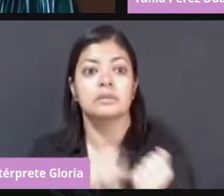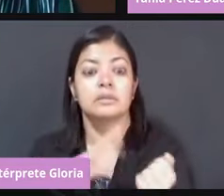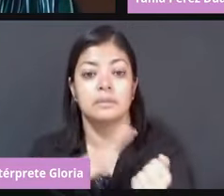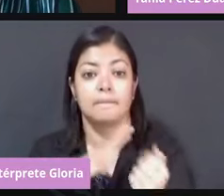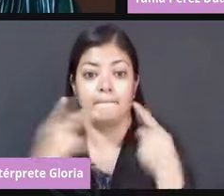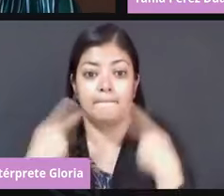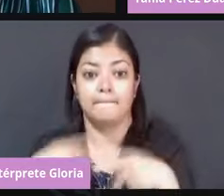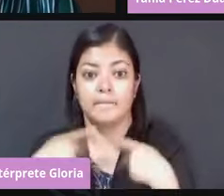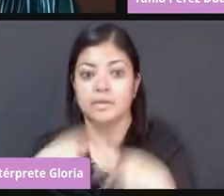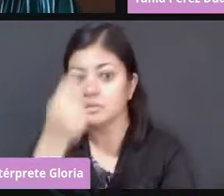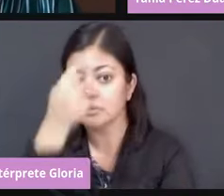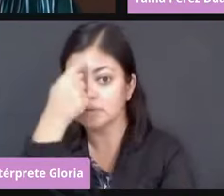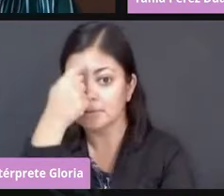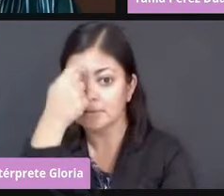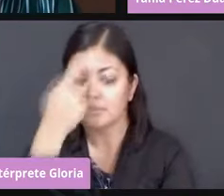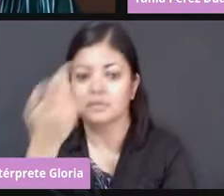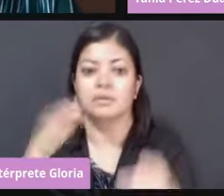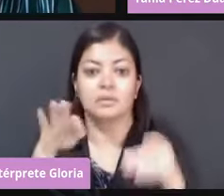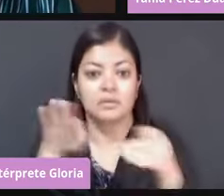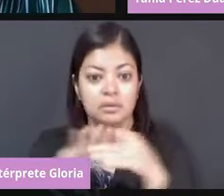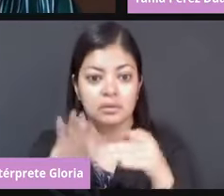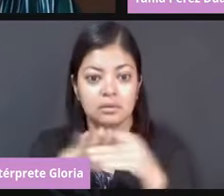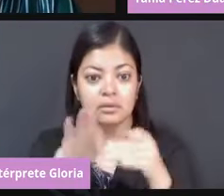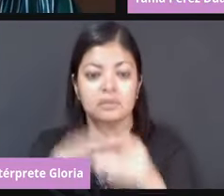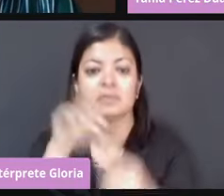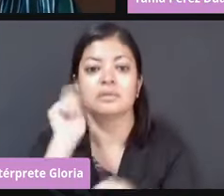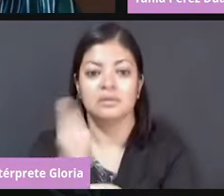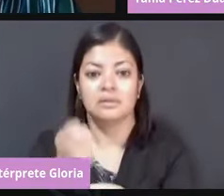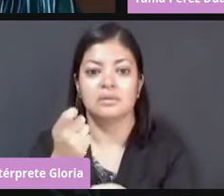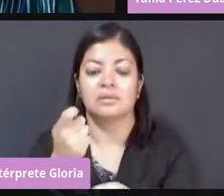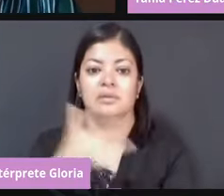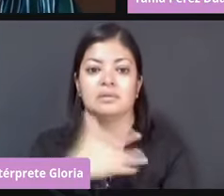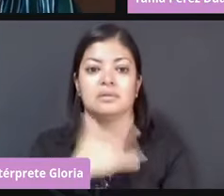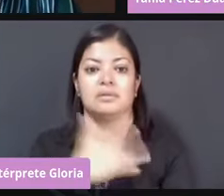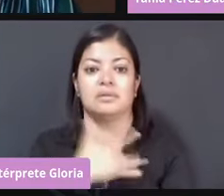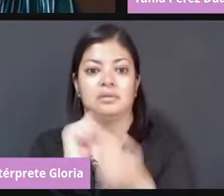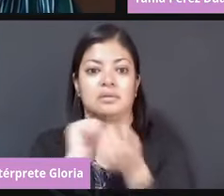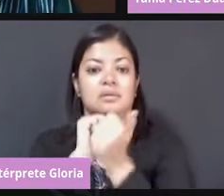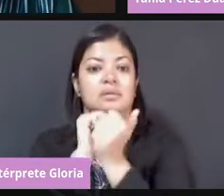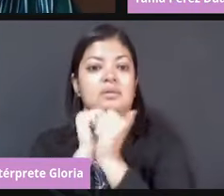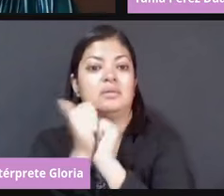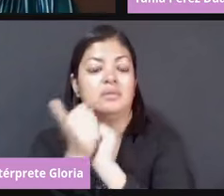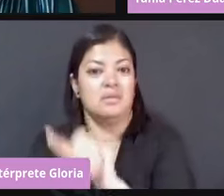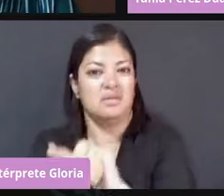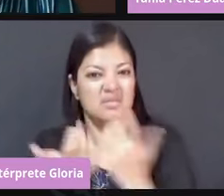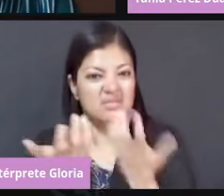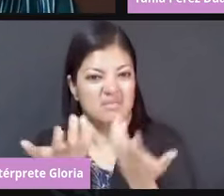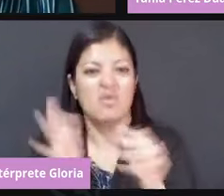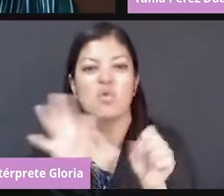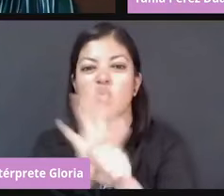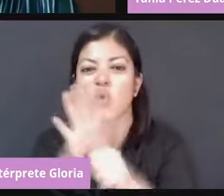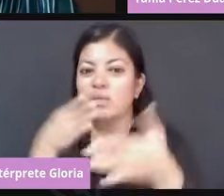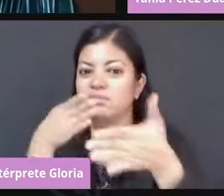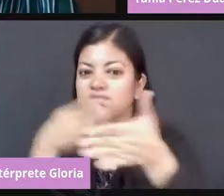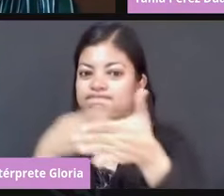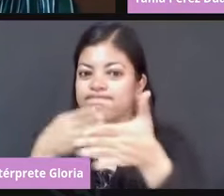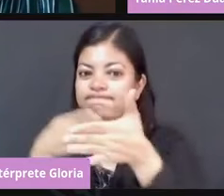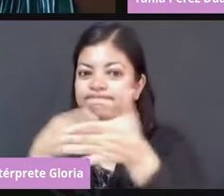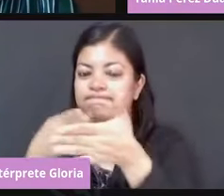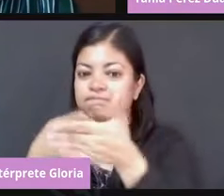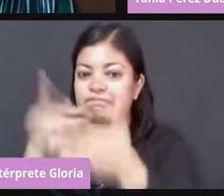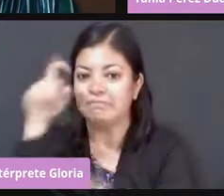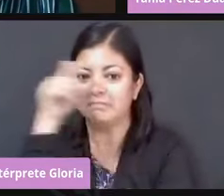las obsesiones, qué tan frecuentes son, qué tanto malestar genera y qué tanto obstaculizan las compulsiones